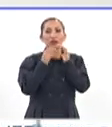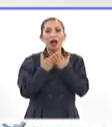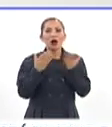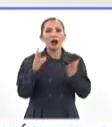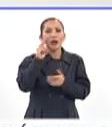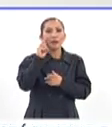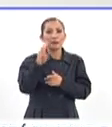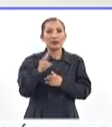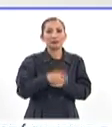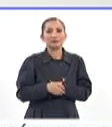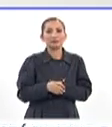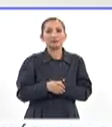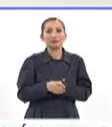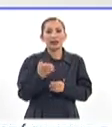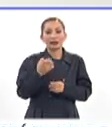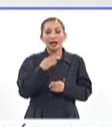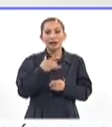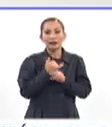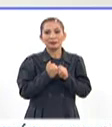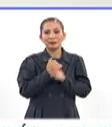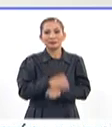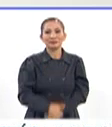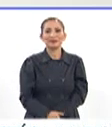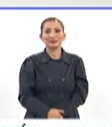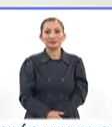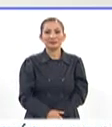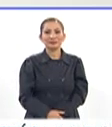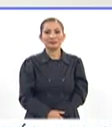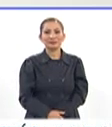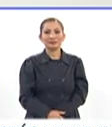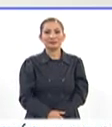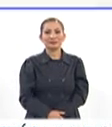Vamos a ver esta nota contextual.